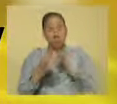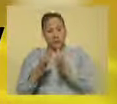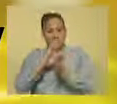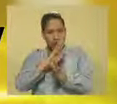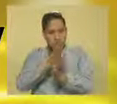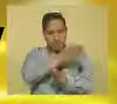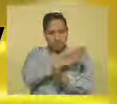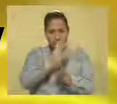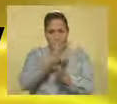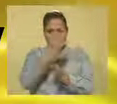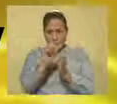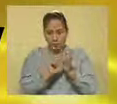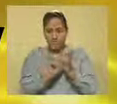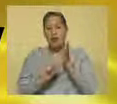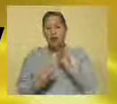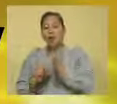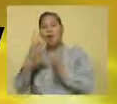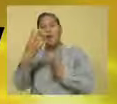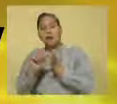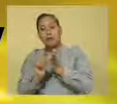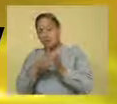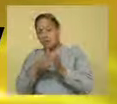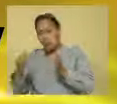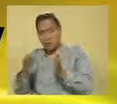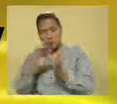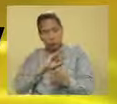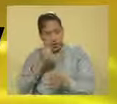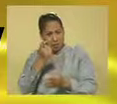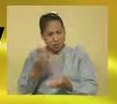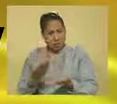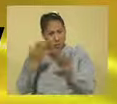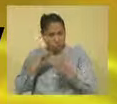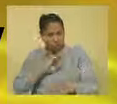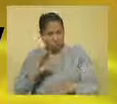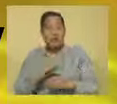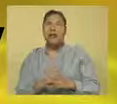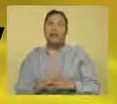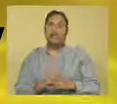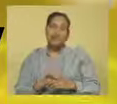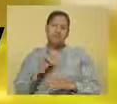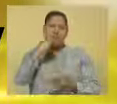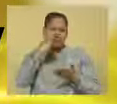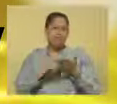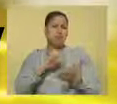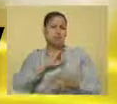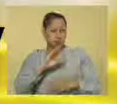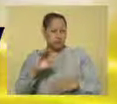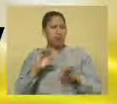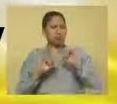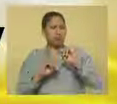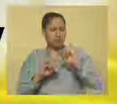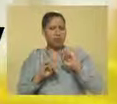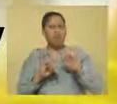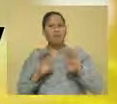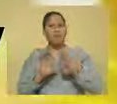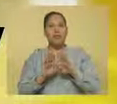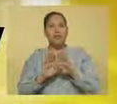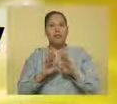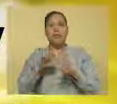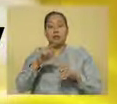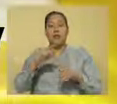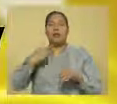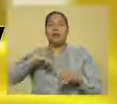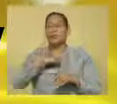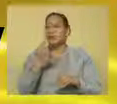o quizás en el segundo semestre del año? ¿Podremos incrementar un poco más? Sí, nosotros creemos que sí existe el escenario. Tenemos